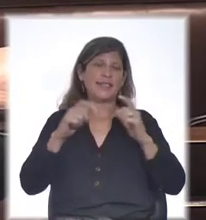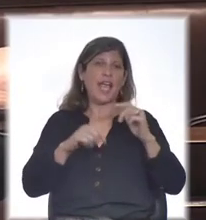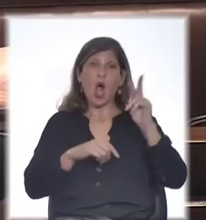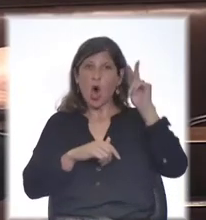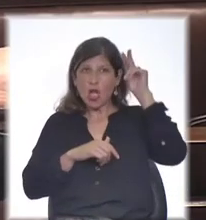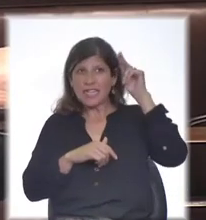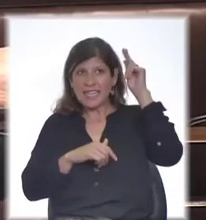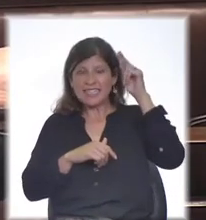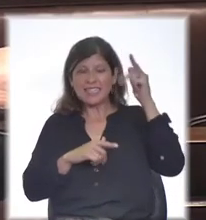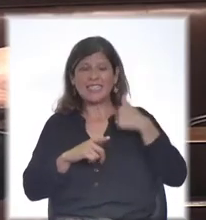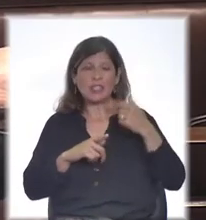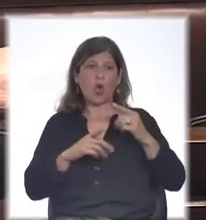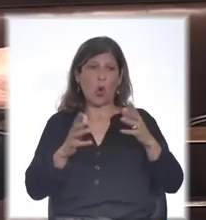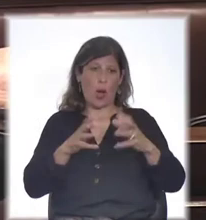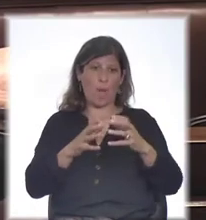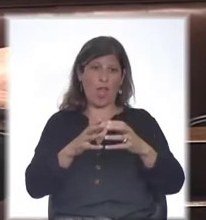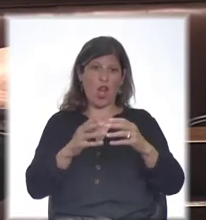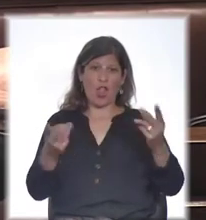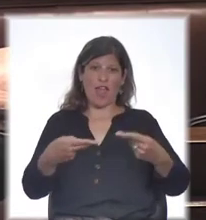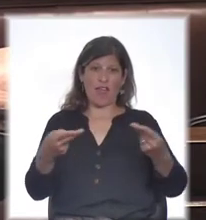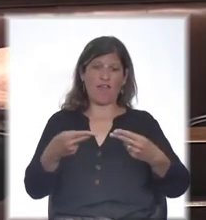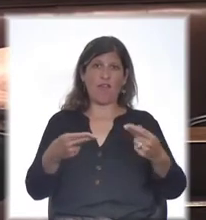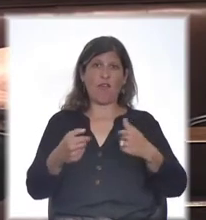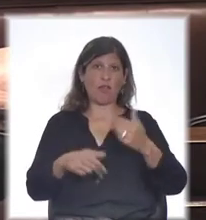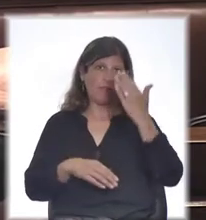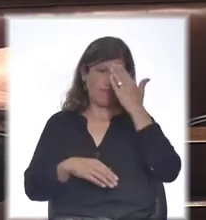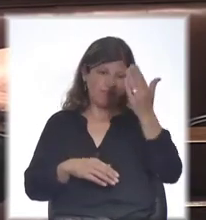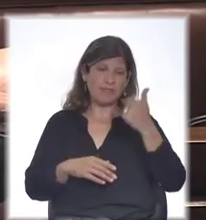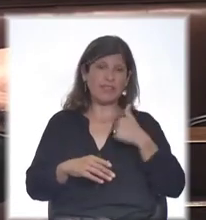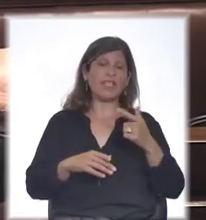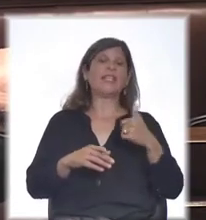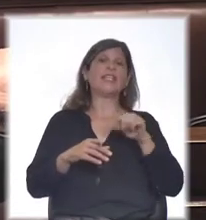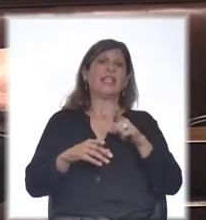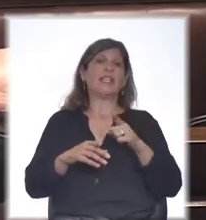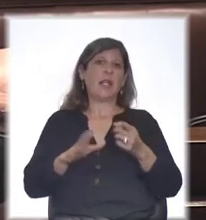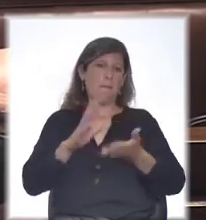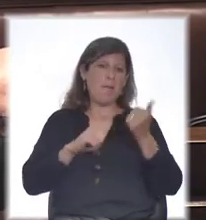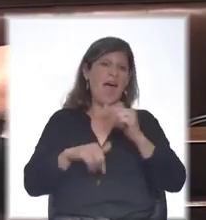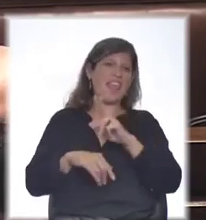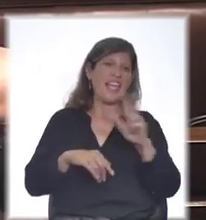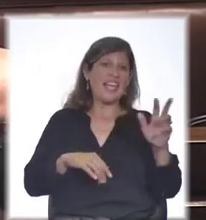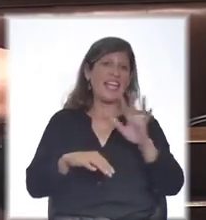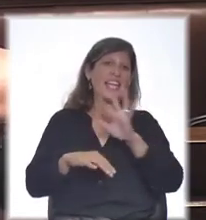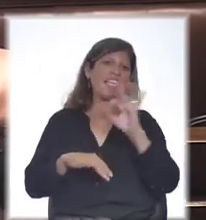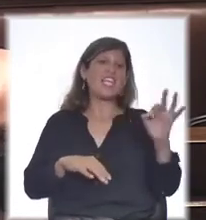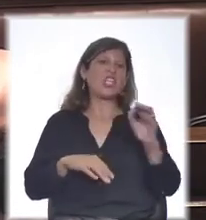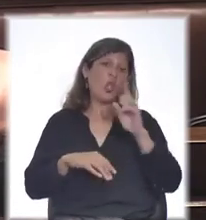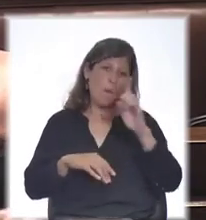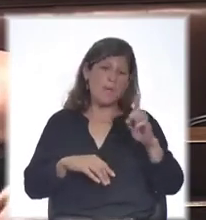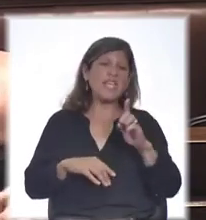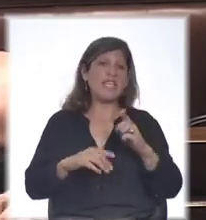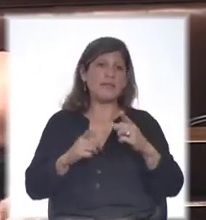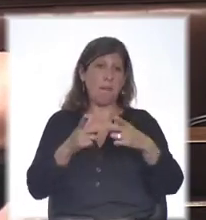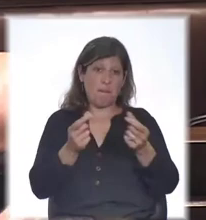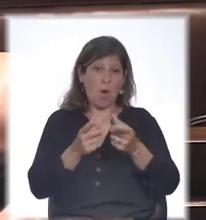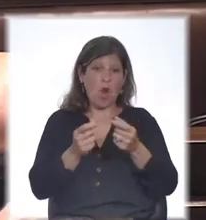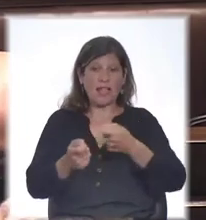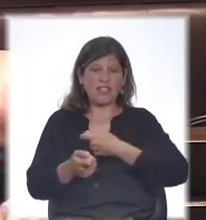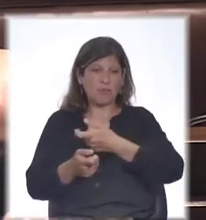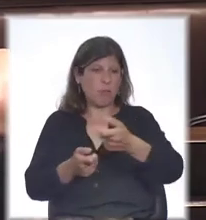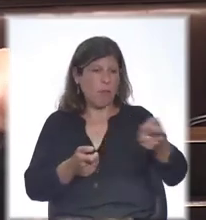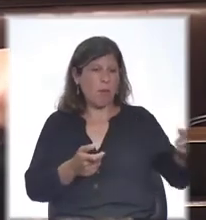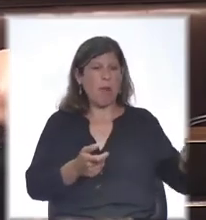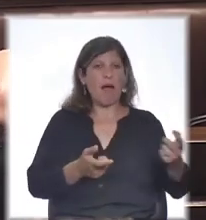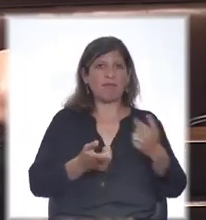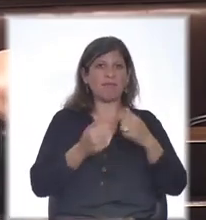una pelota de fútbol. El FA imprimió clandestinamente más de 500.000 volantes, utilizando la figura de la mascota del Mundialito, y en